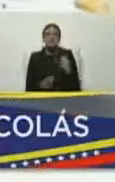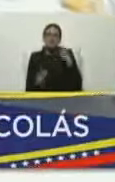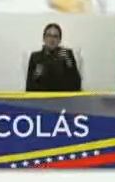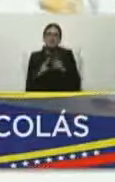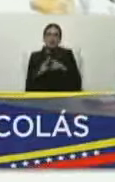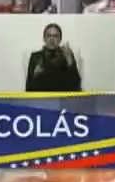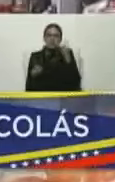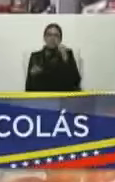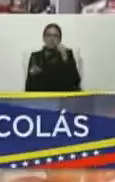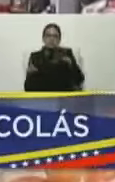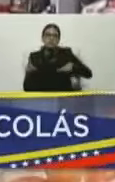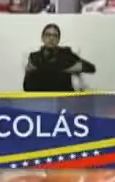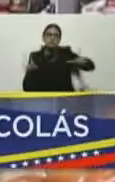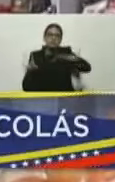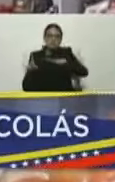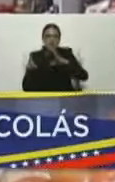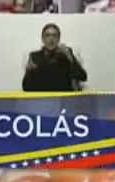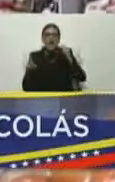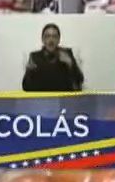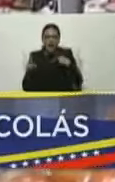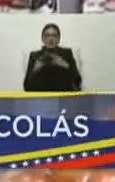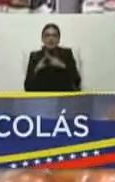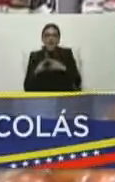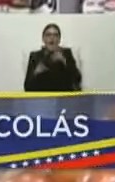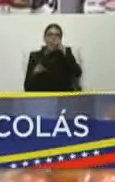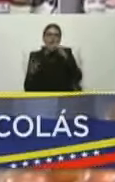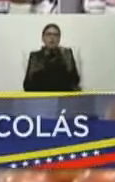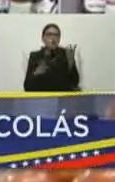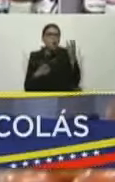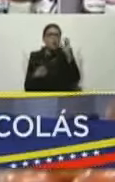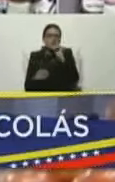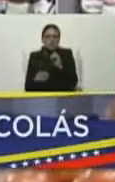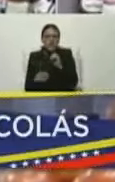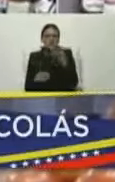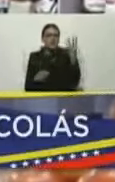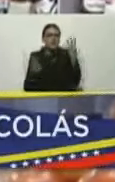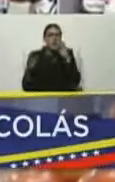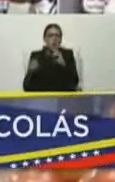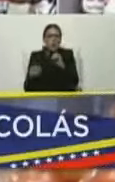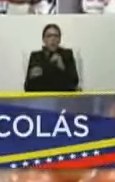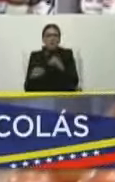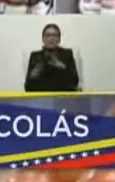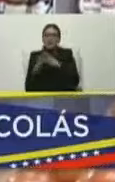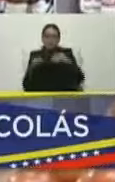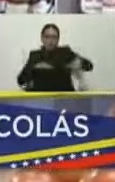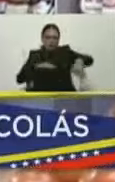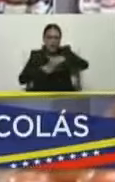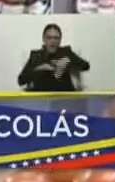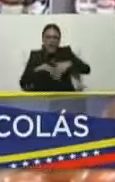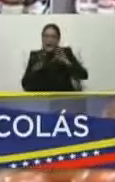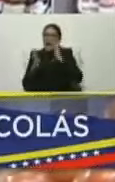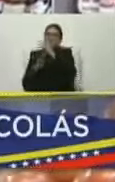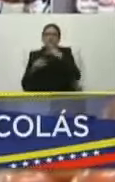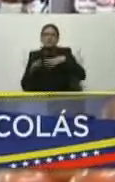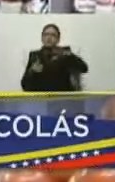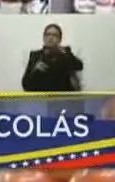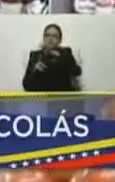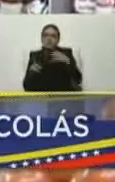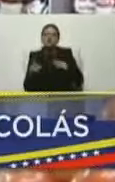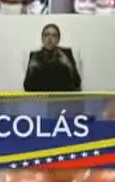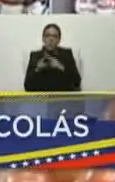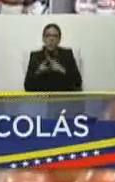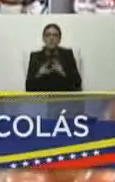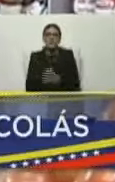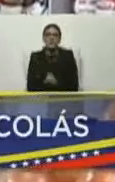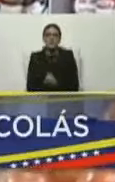zona, bastante, en los años 80, 90. Toda esa calle que va hasta Boquerón. Dios,